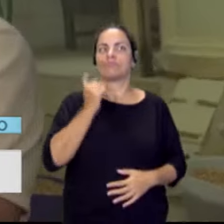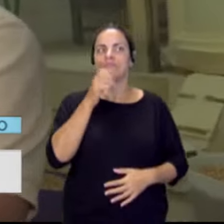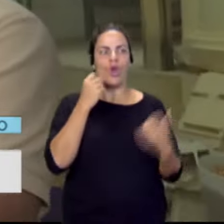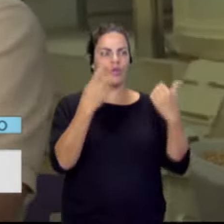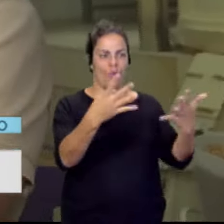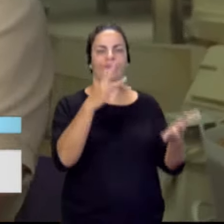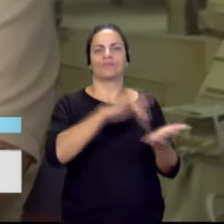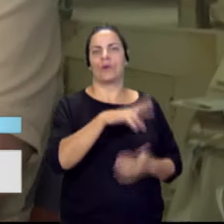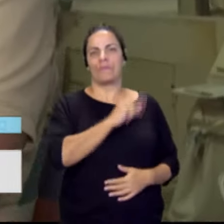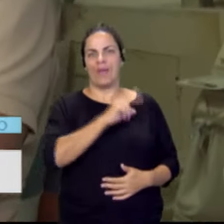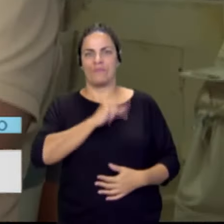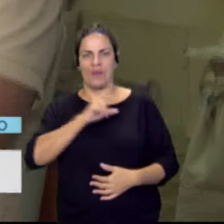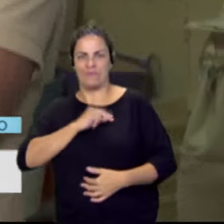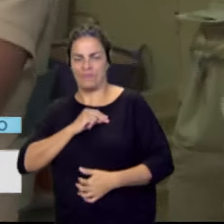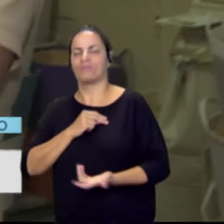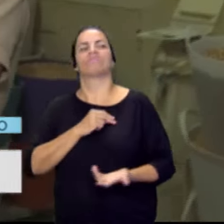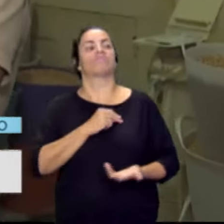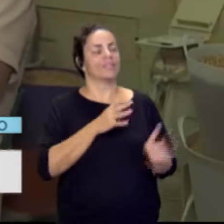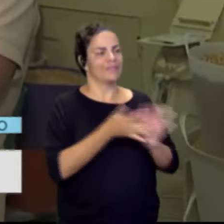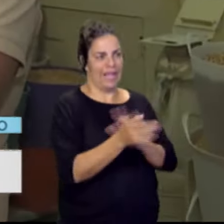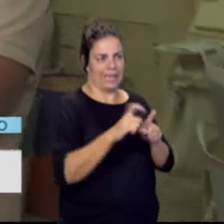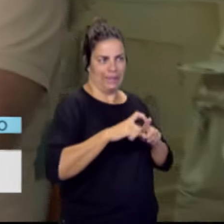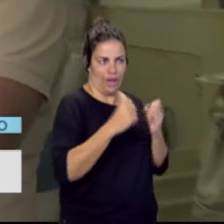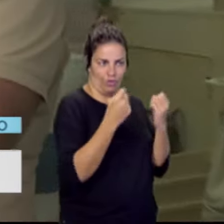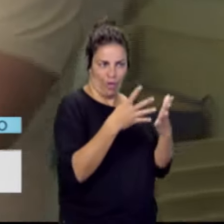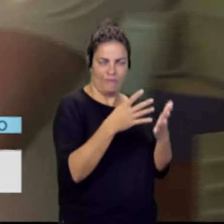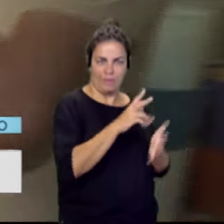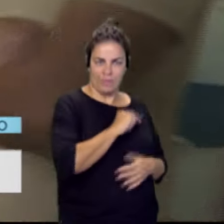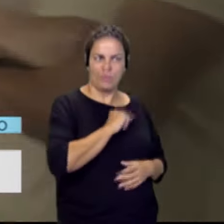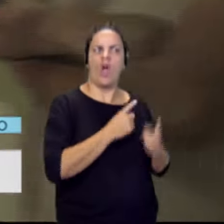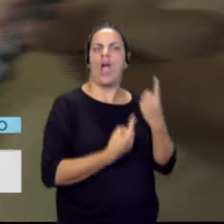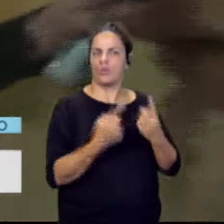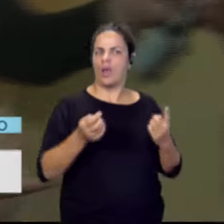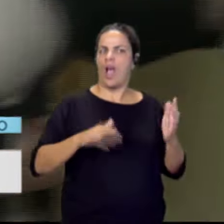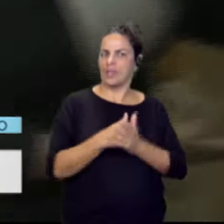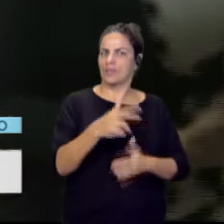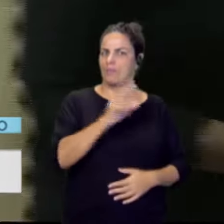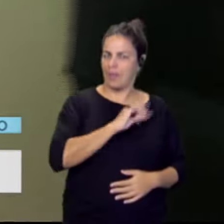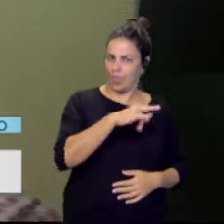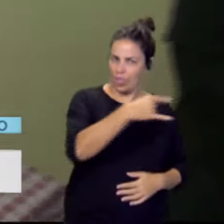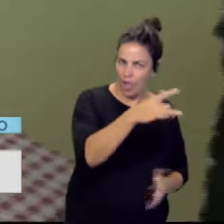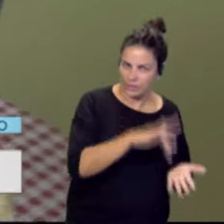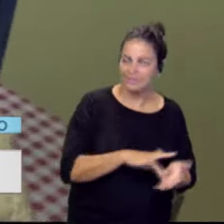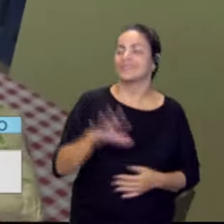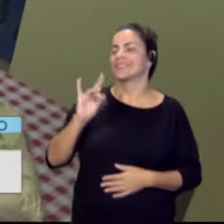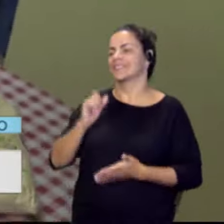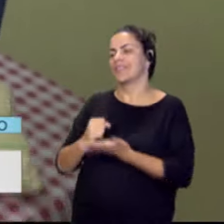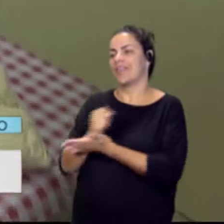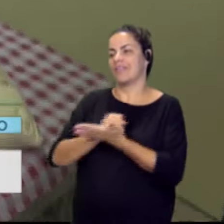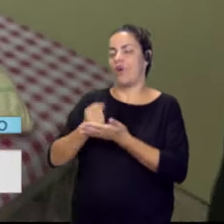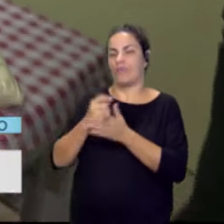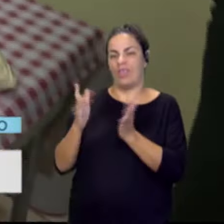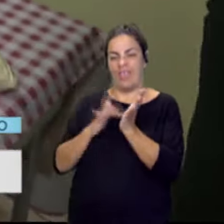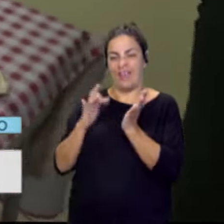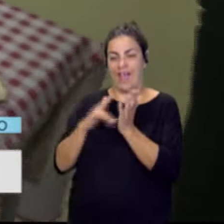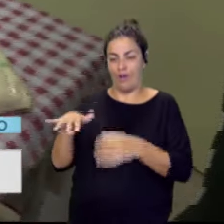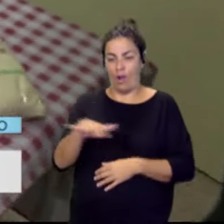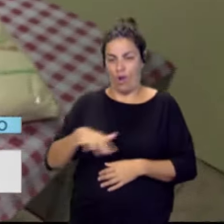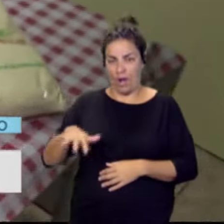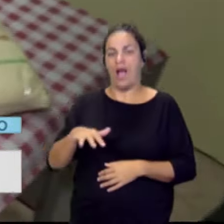9 variedades que han sido premiadas, y algunas incluso hasta con 2 premios. Así es, el gofio de grano local ha recibido